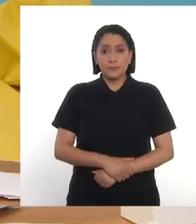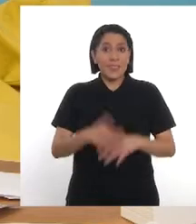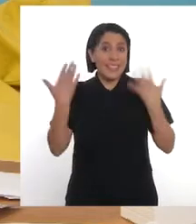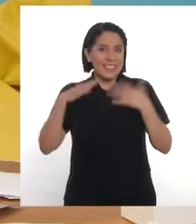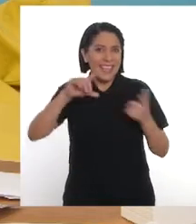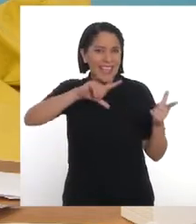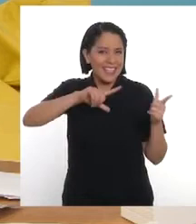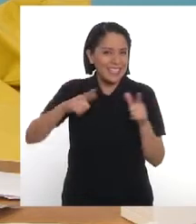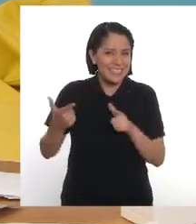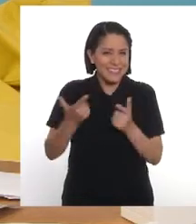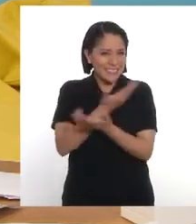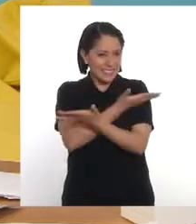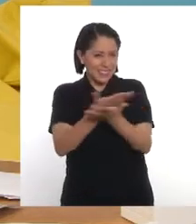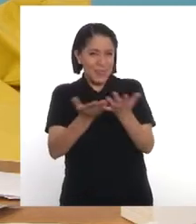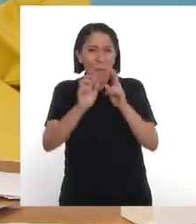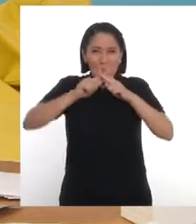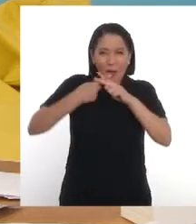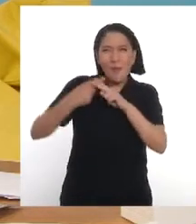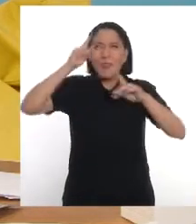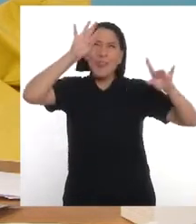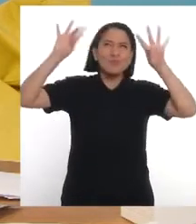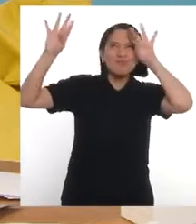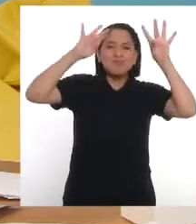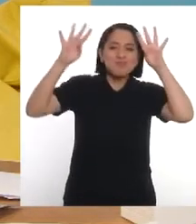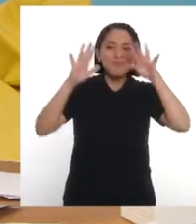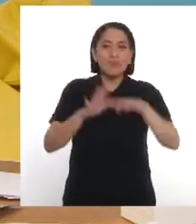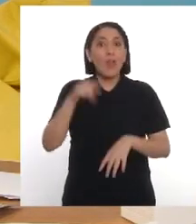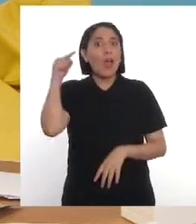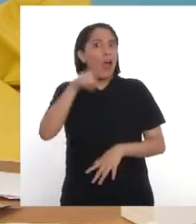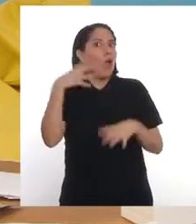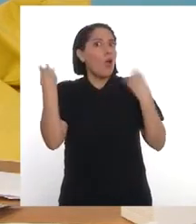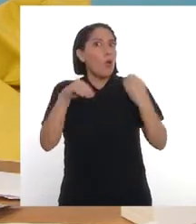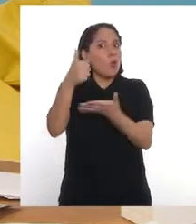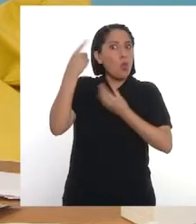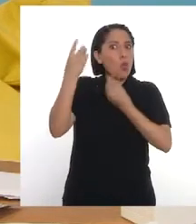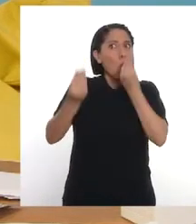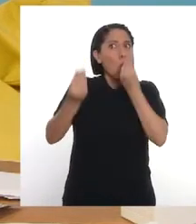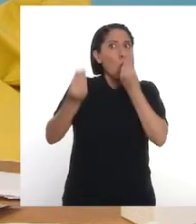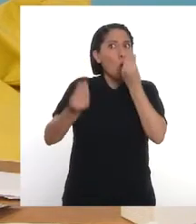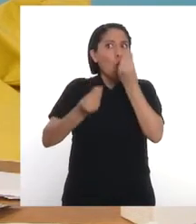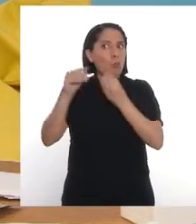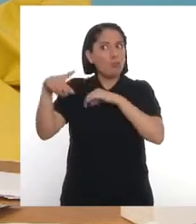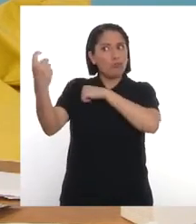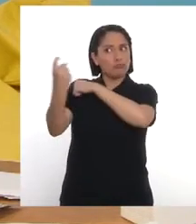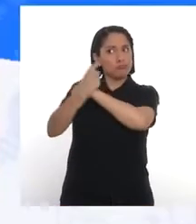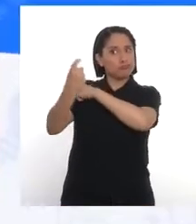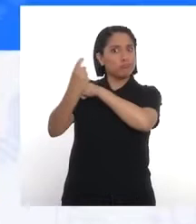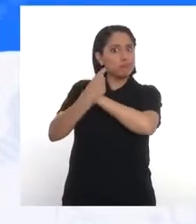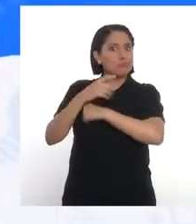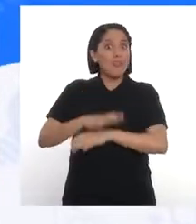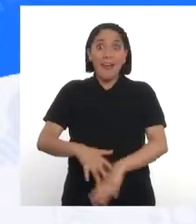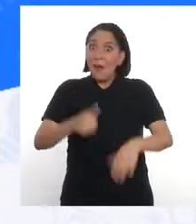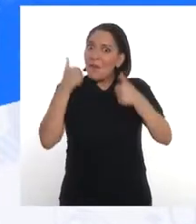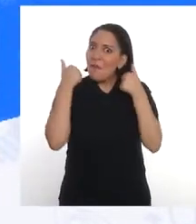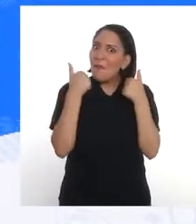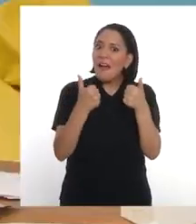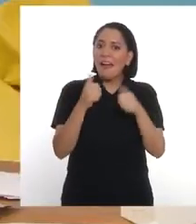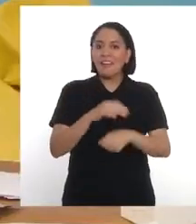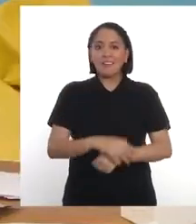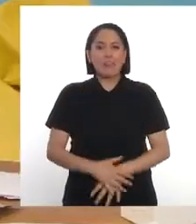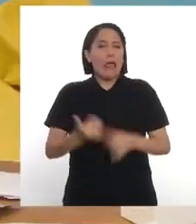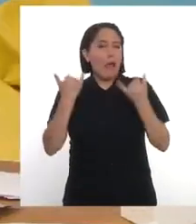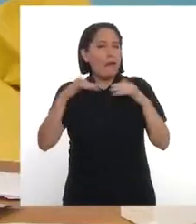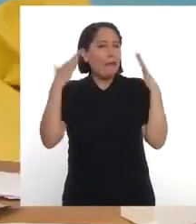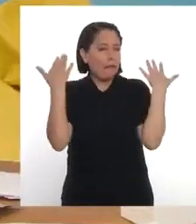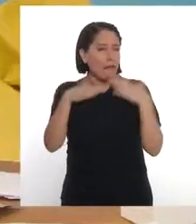Ya estamos listas y listos para crear. Me sirvió mucho todo lo que nos has enseñado, Luis. ¡Qué bueno!